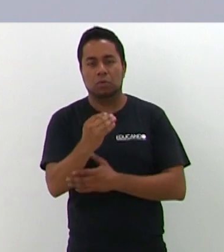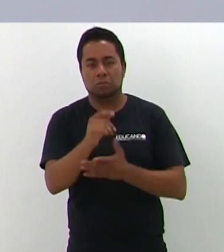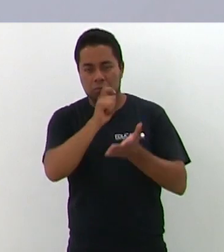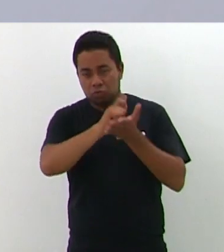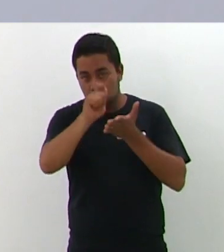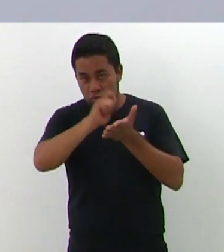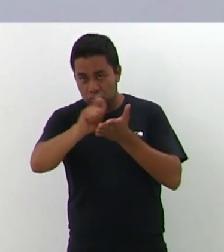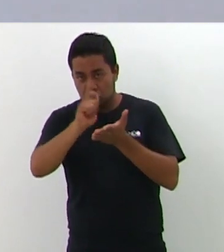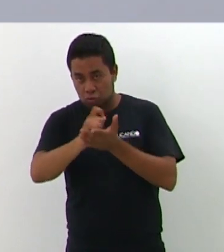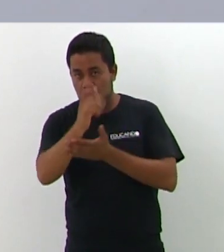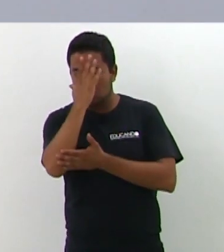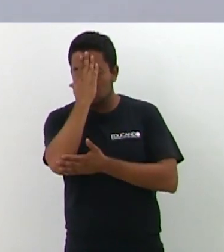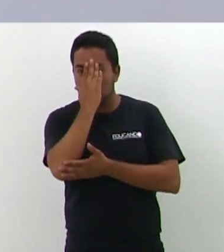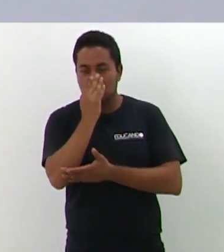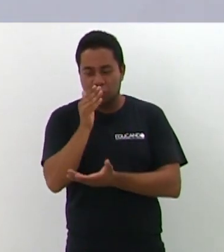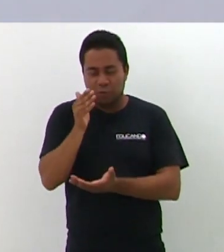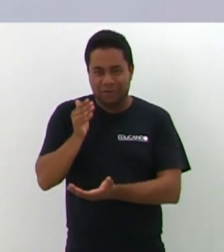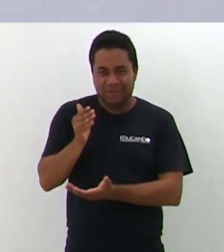lobito